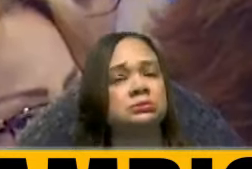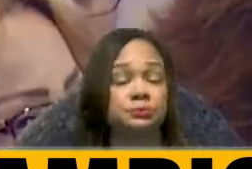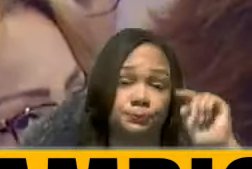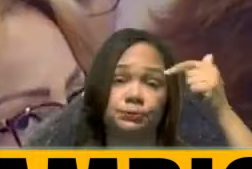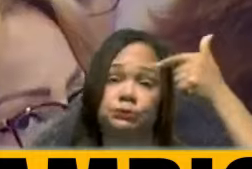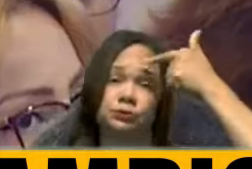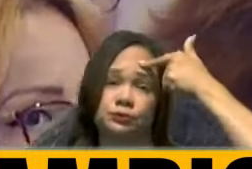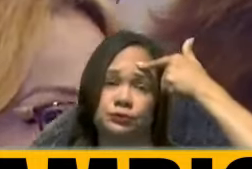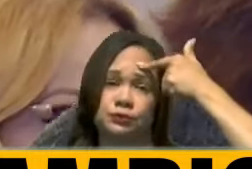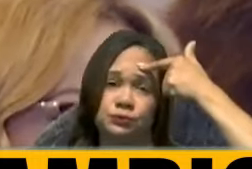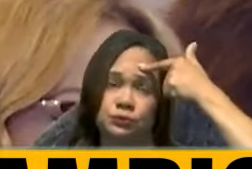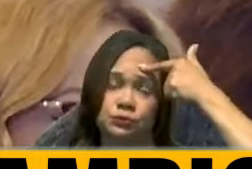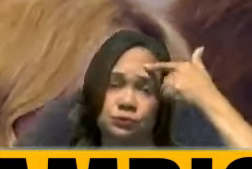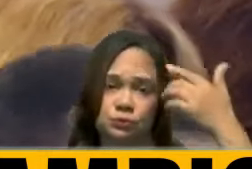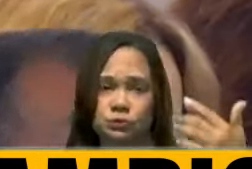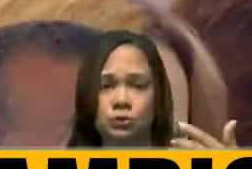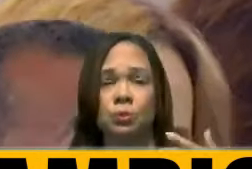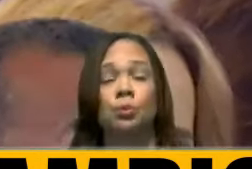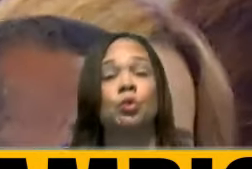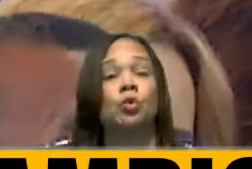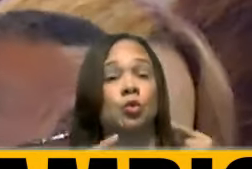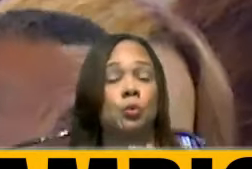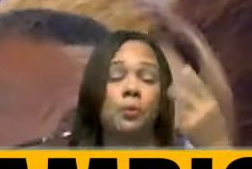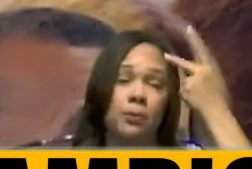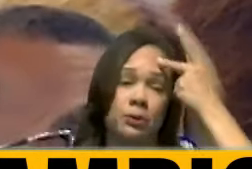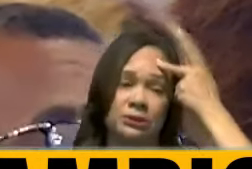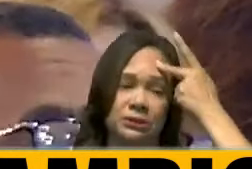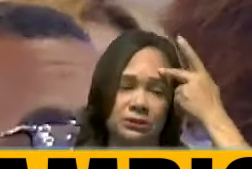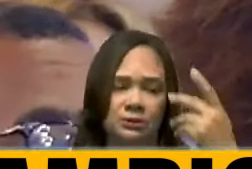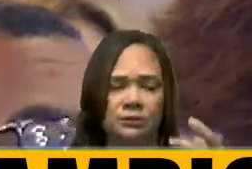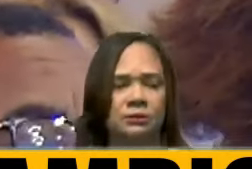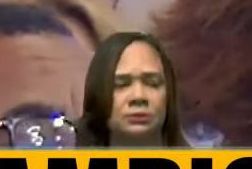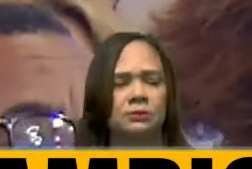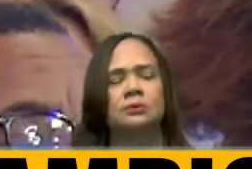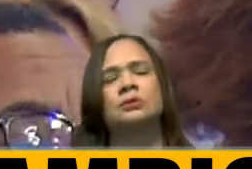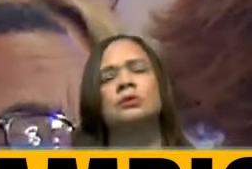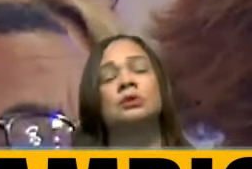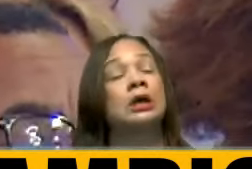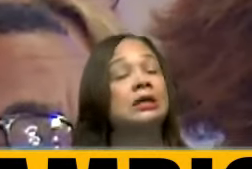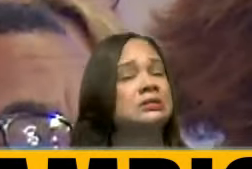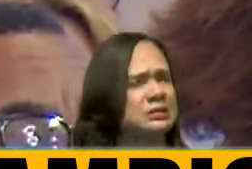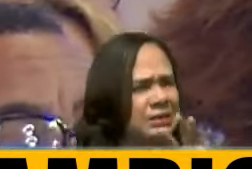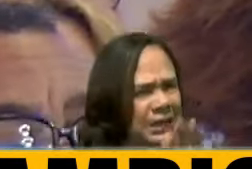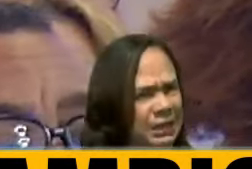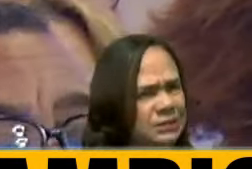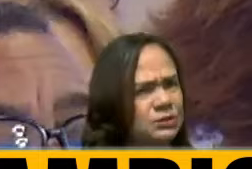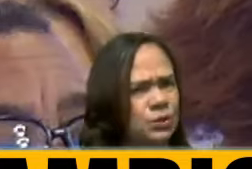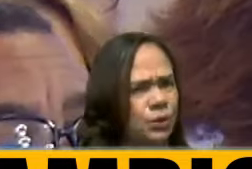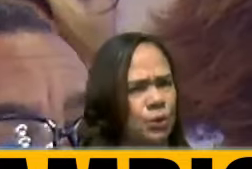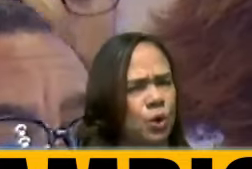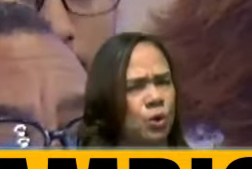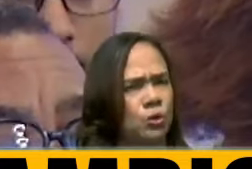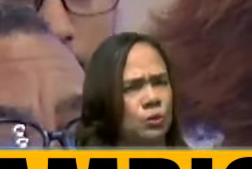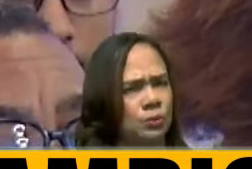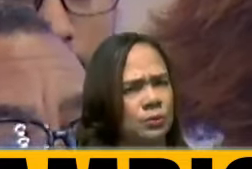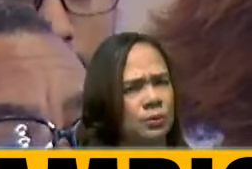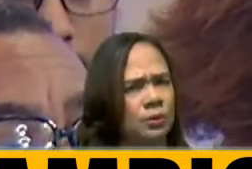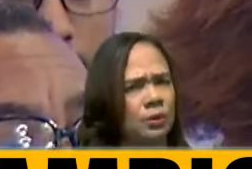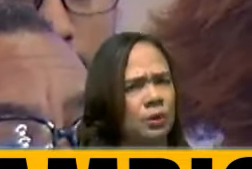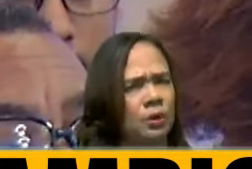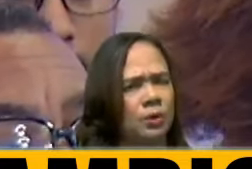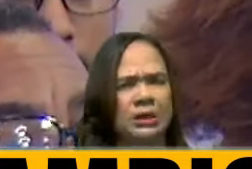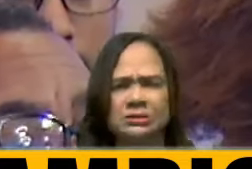gobierno está soportado por un partido político si esto no tendría algún costo